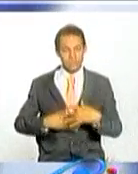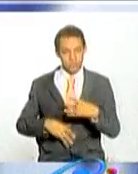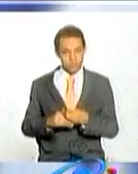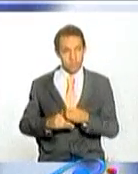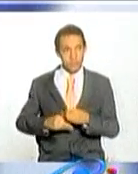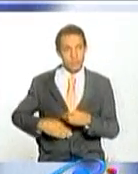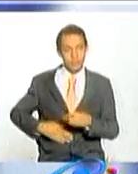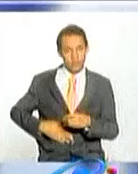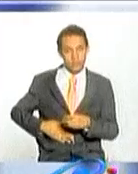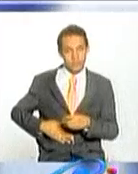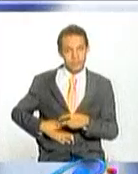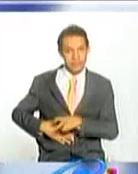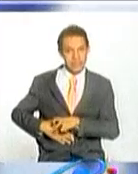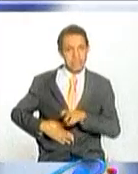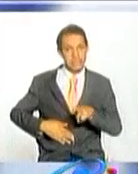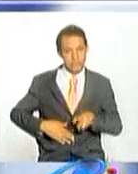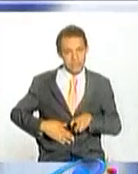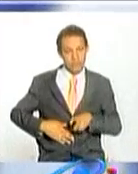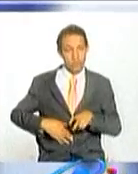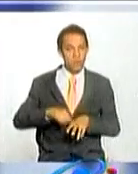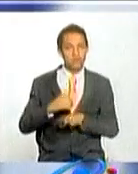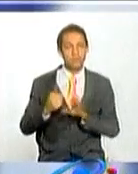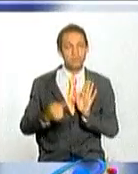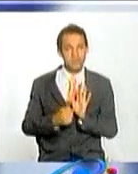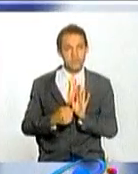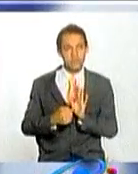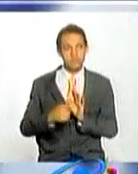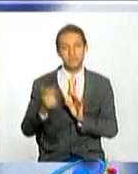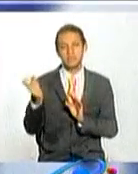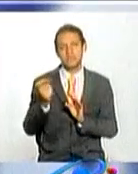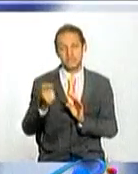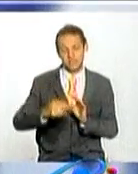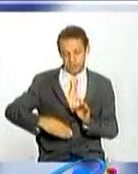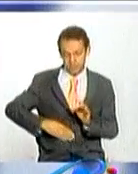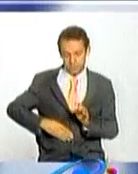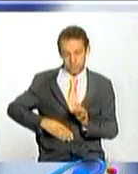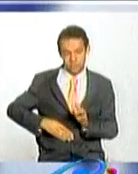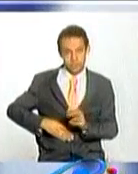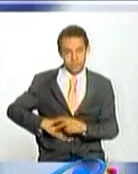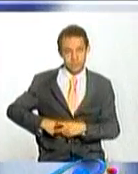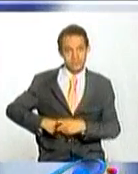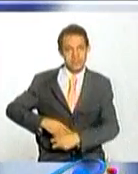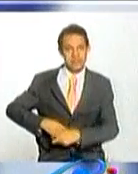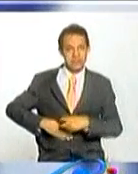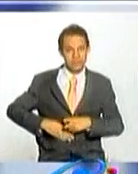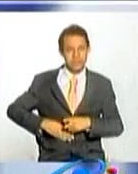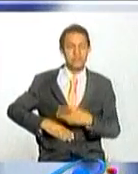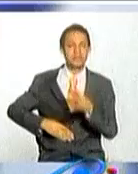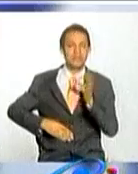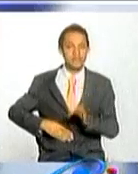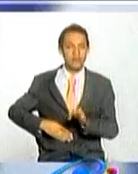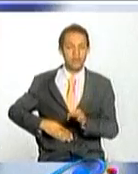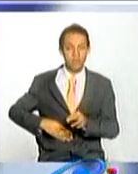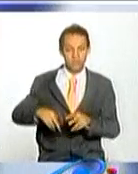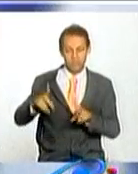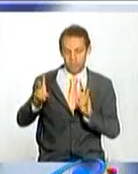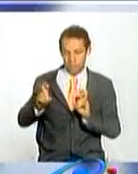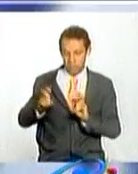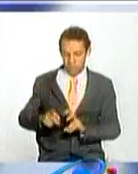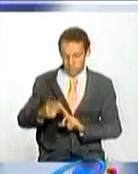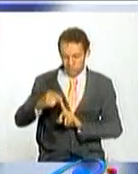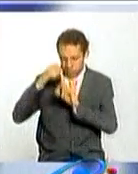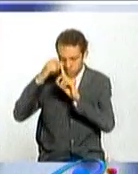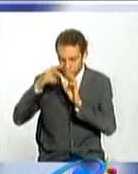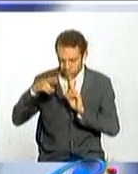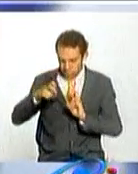parte del lóbulo izquierdo. Este es el lóbulo izquierdo del hígado, ¿sí? Miramos muy bien que no,